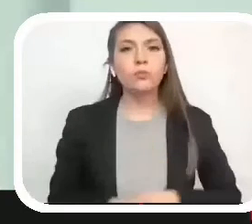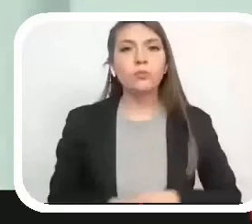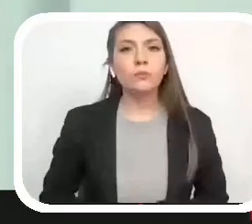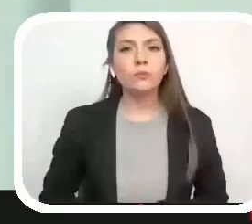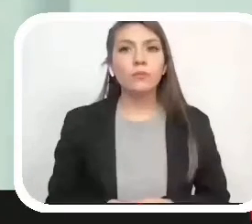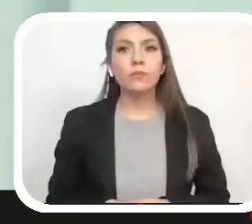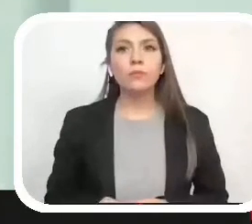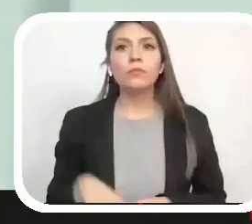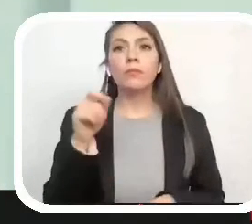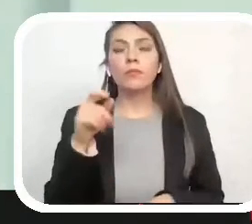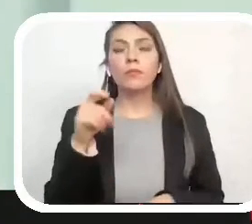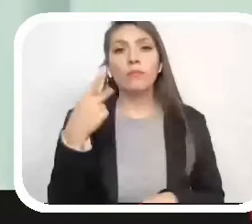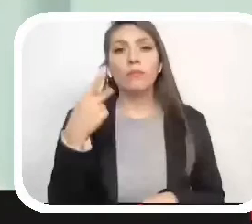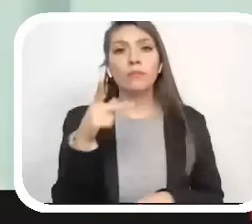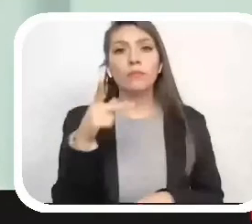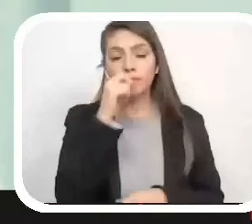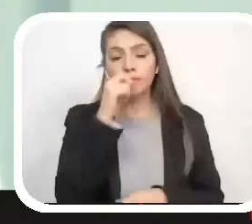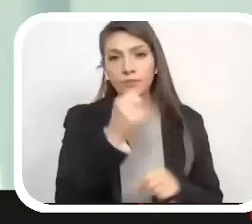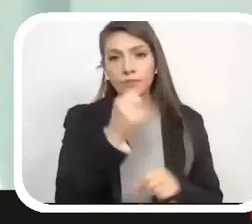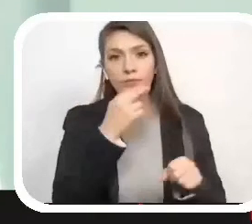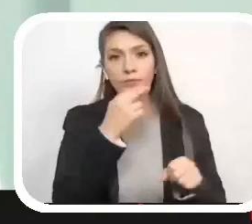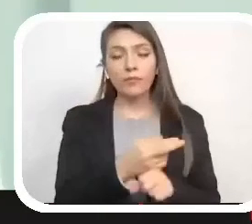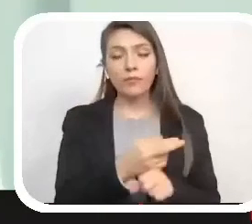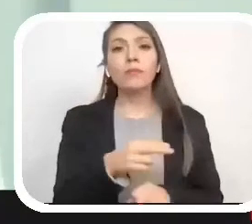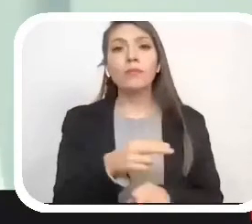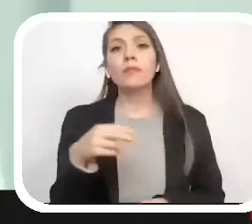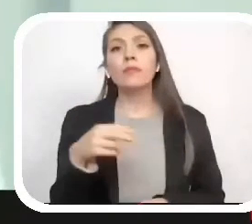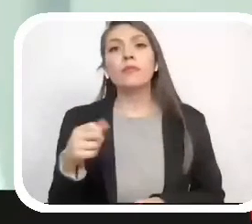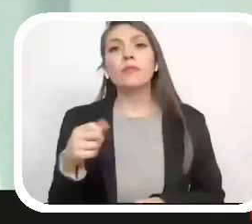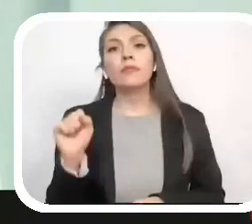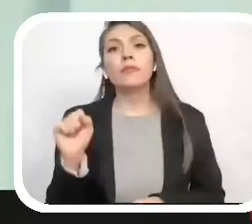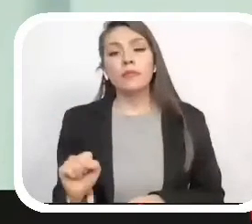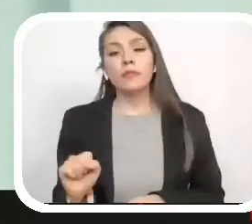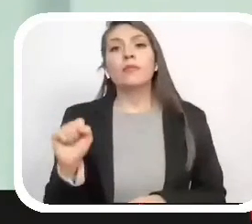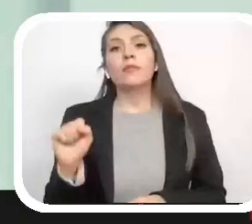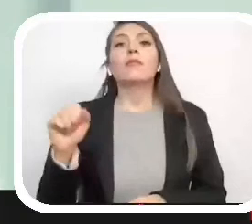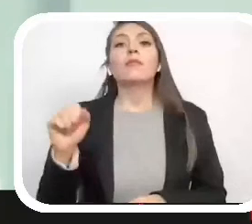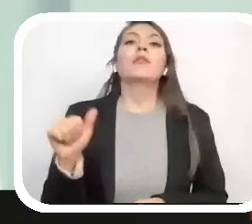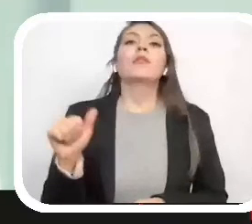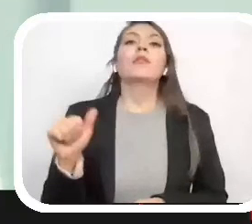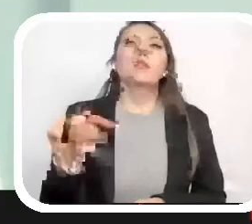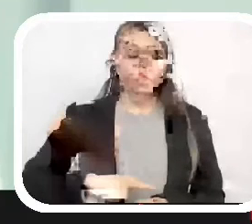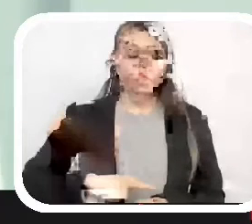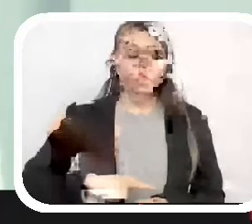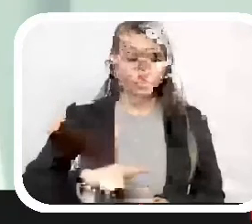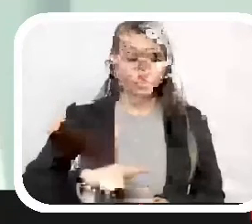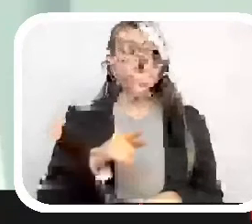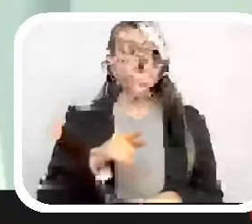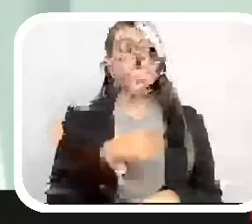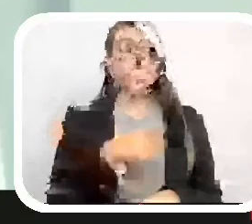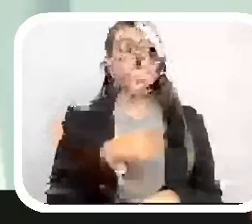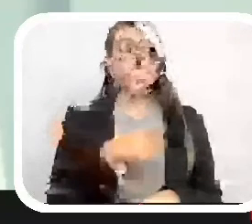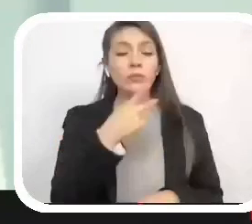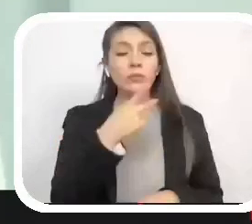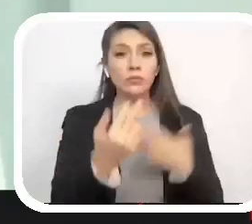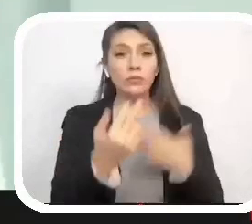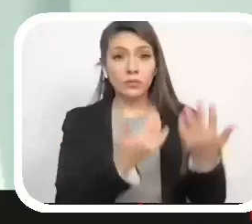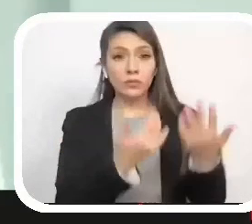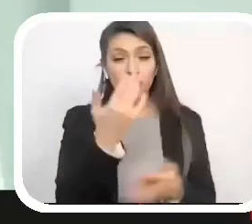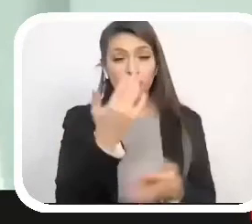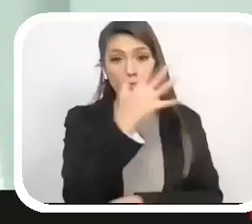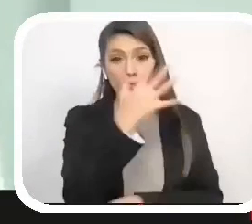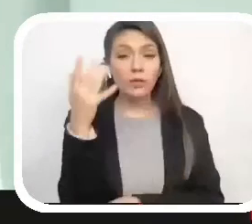los datos de la Secretaría de Agricultura y Desarrollo Rural del Gobierno Federal, las quemas agropecuarias disminuyeron en